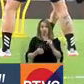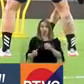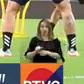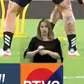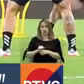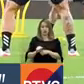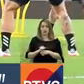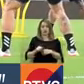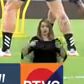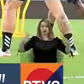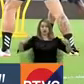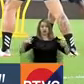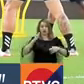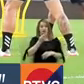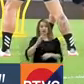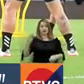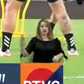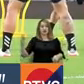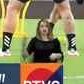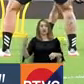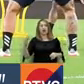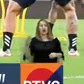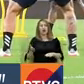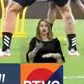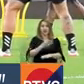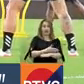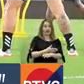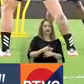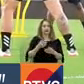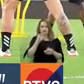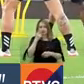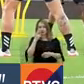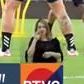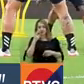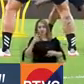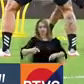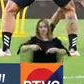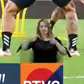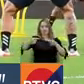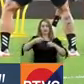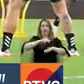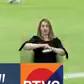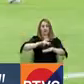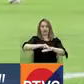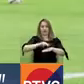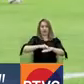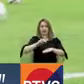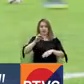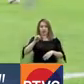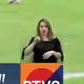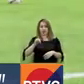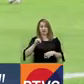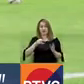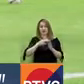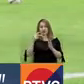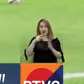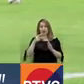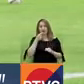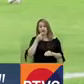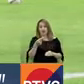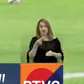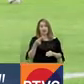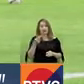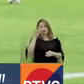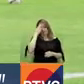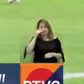estadio metropolitano de barranquilla previo al compromiso de este martes contra paraguay el técnico de la tricolor reinaldo rueda sabe que ante la necesidad de